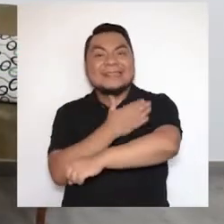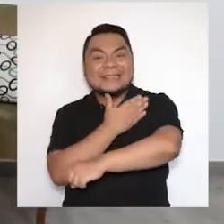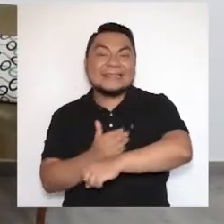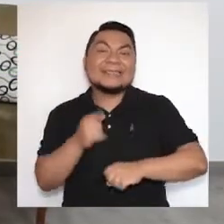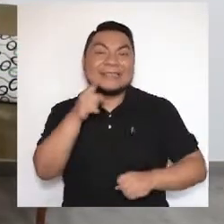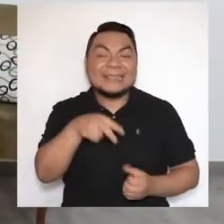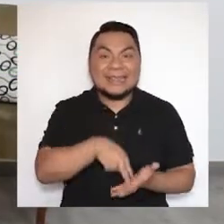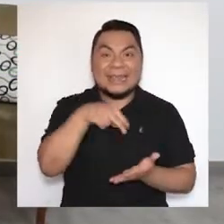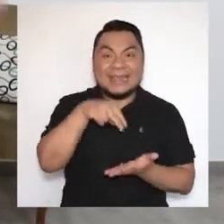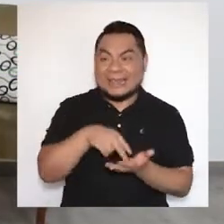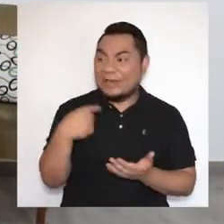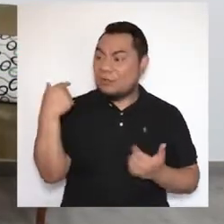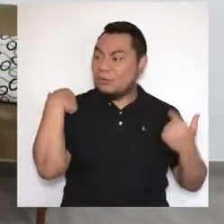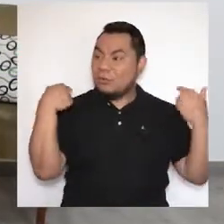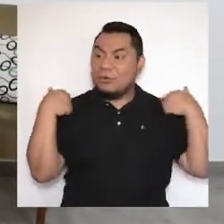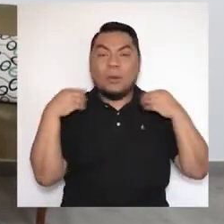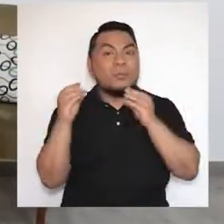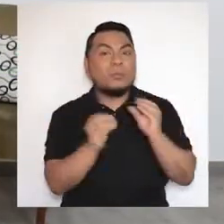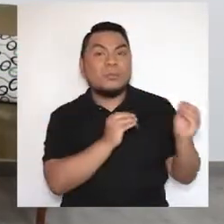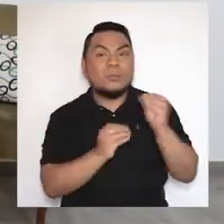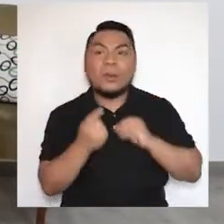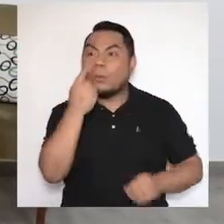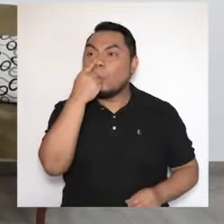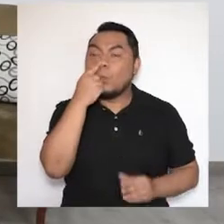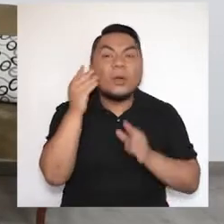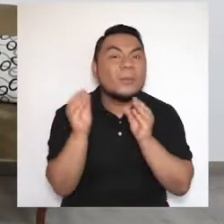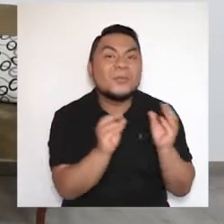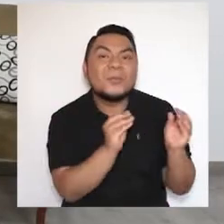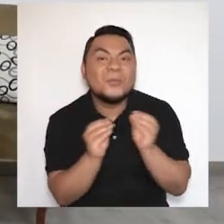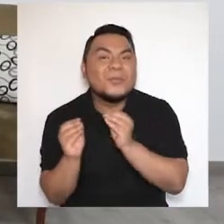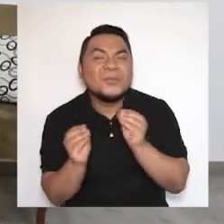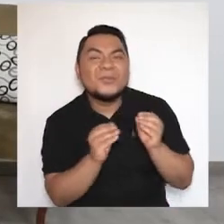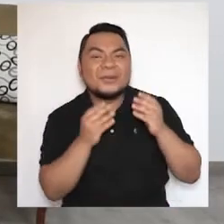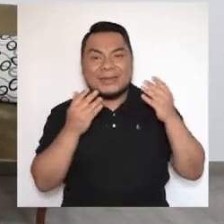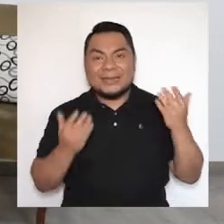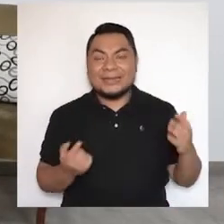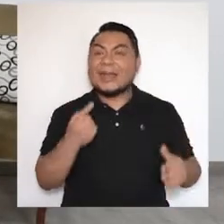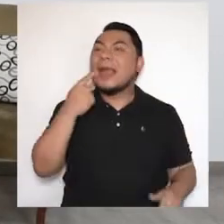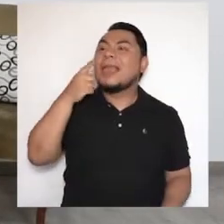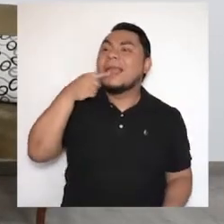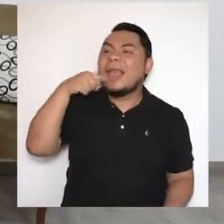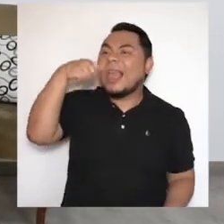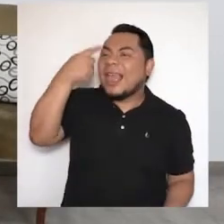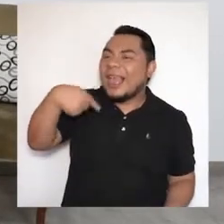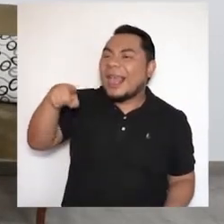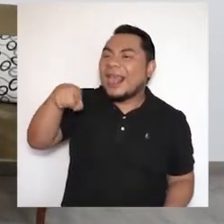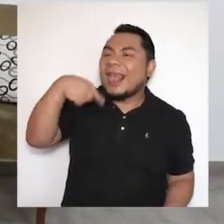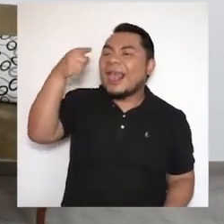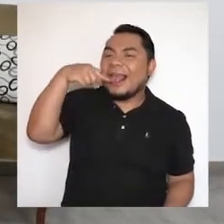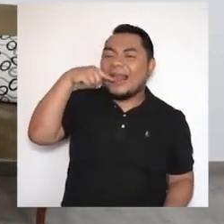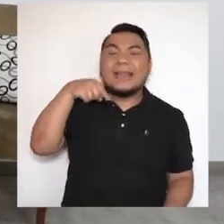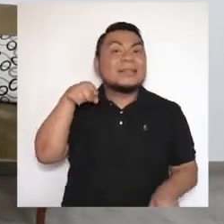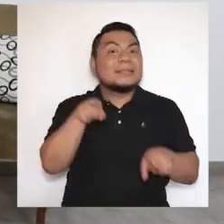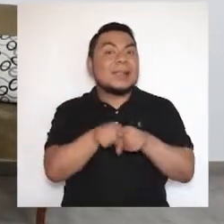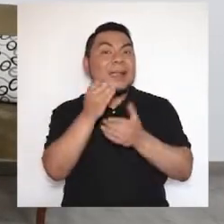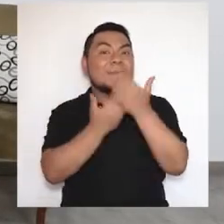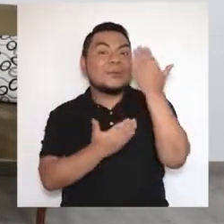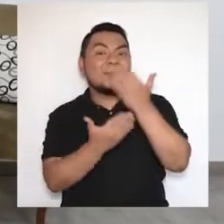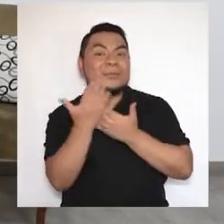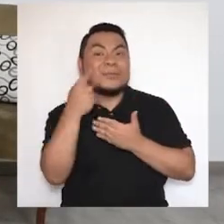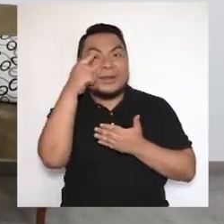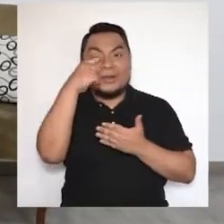los hombros, mueve la nariz, saca la lengua, pone las manos